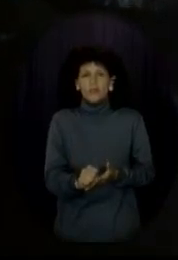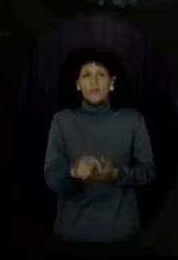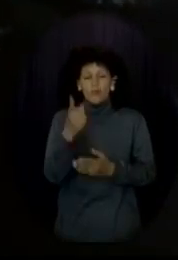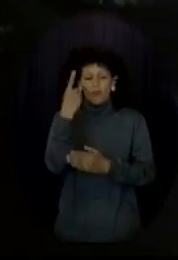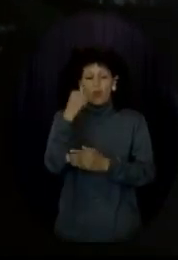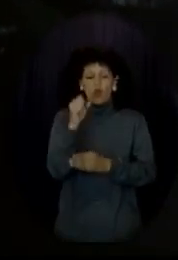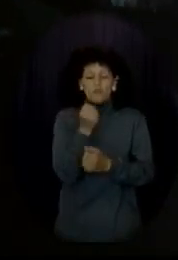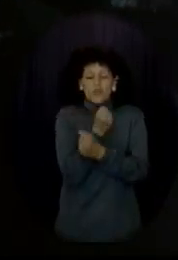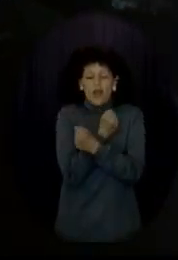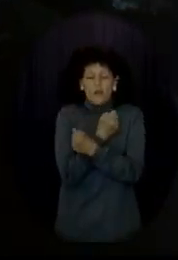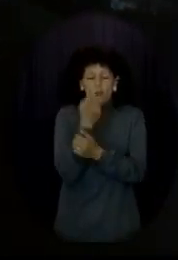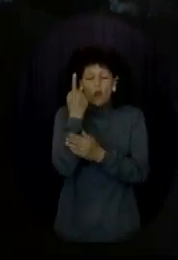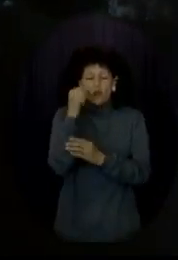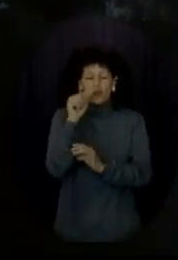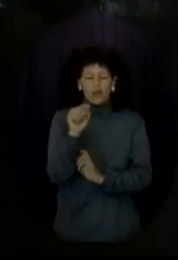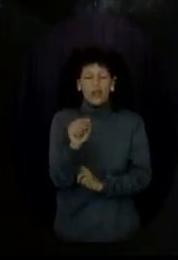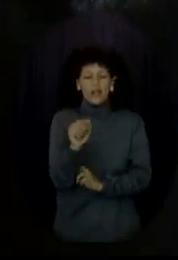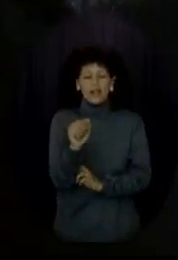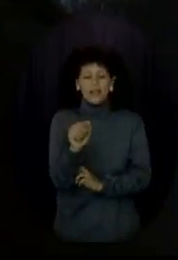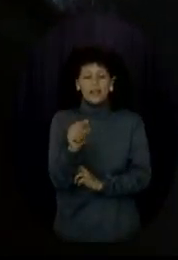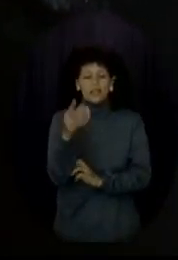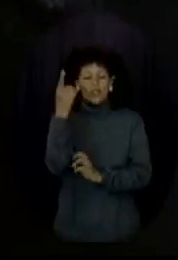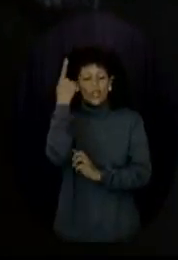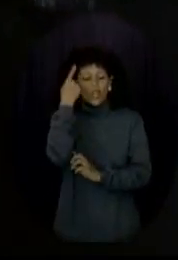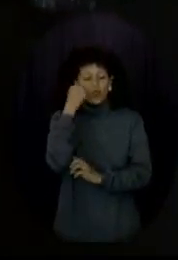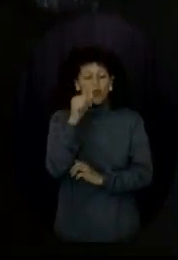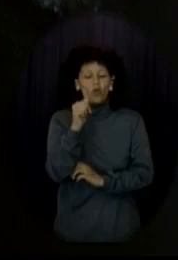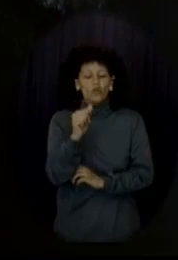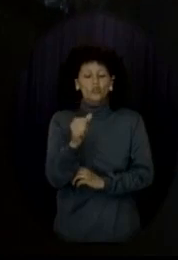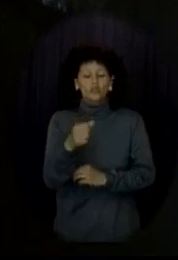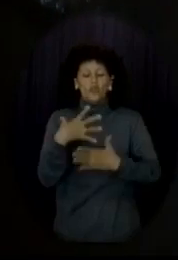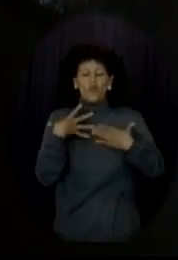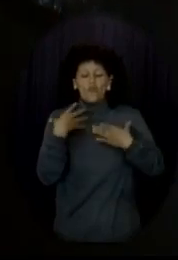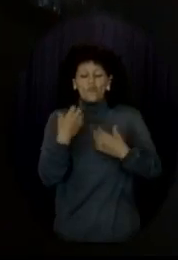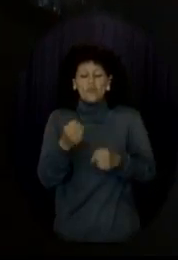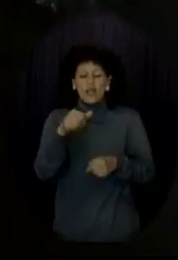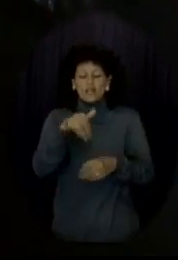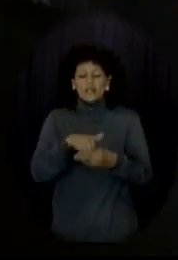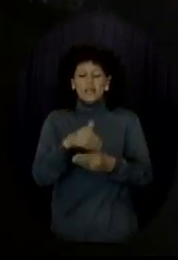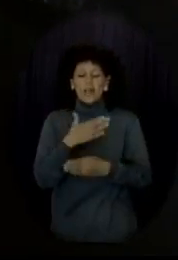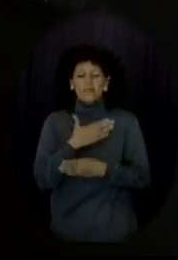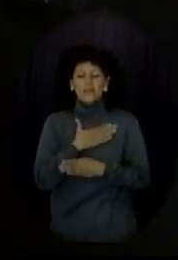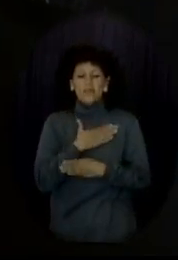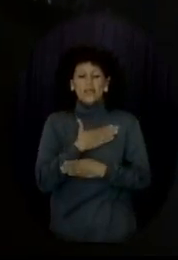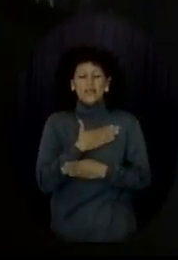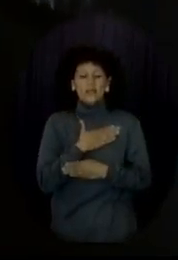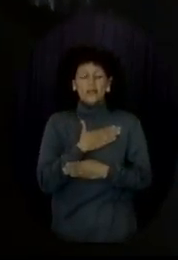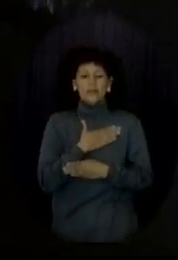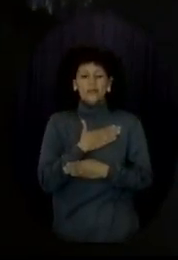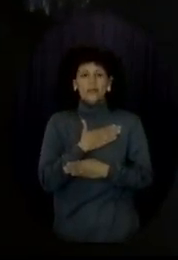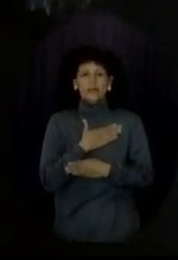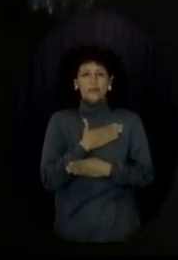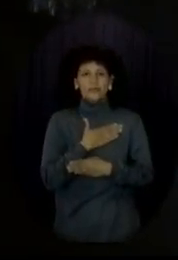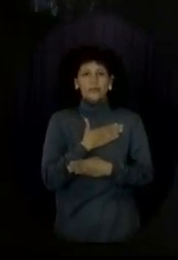Por favor, por tu amor por mí y por tu promesa de fidelidad.